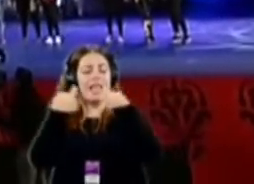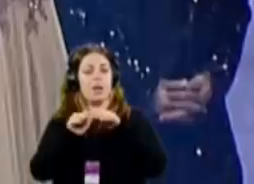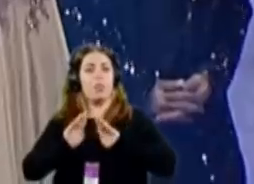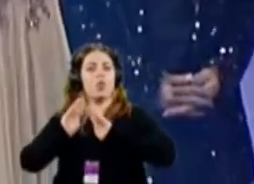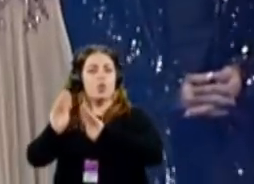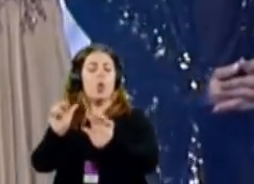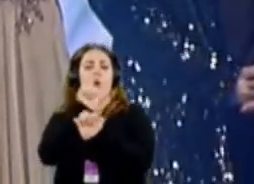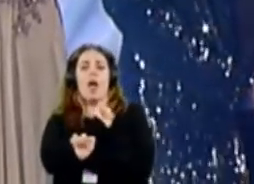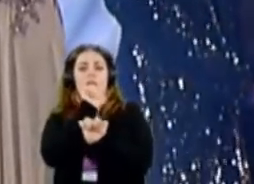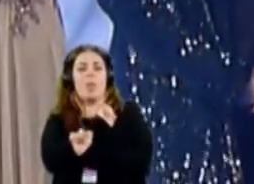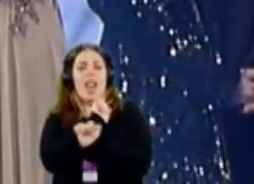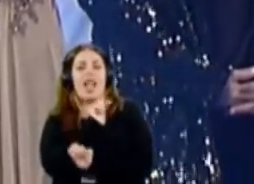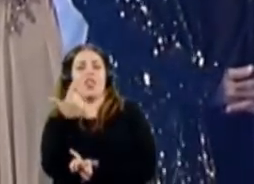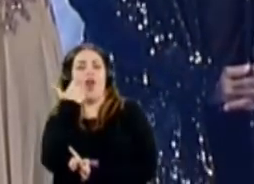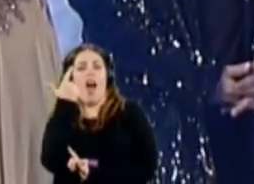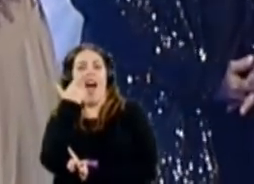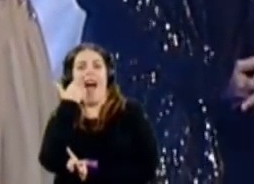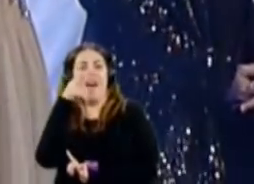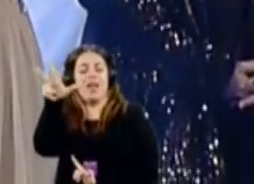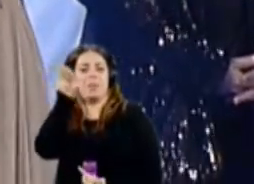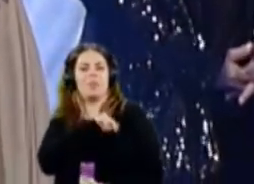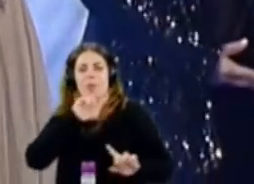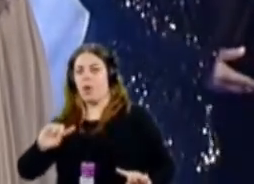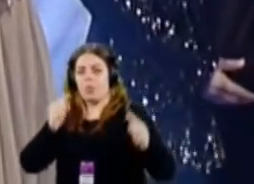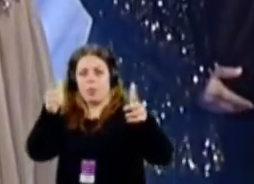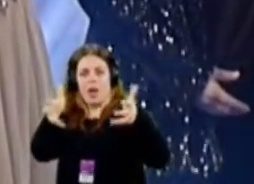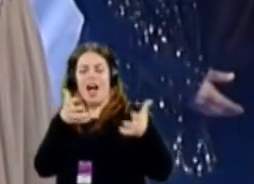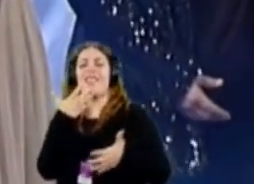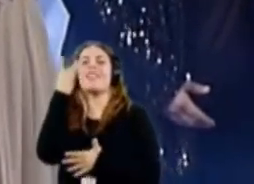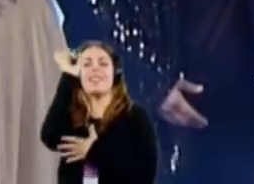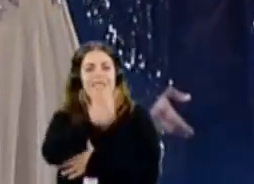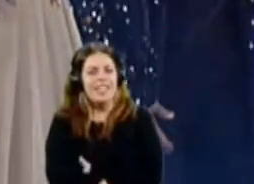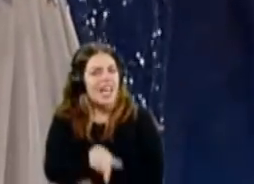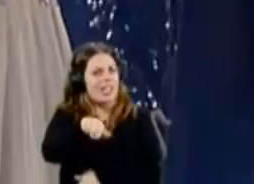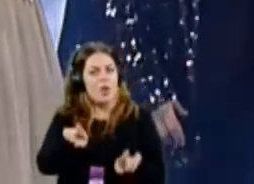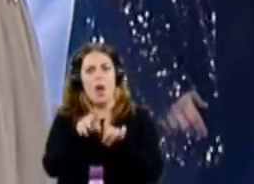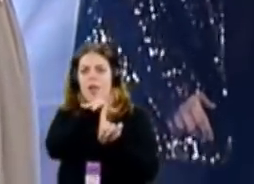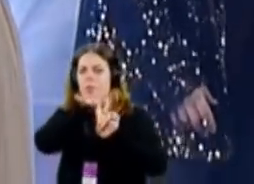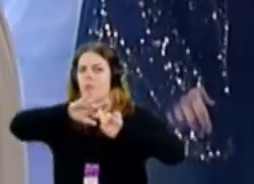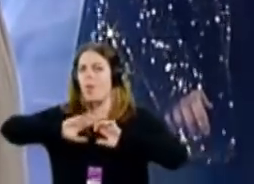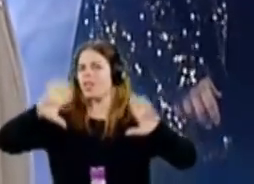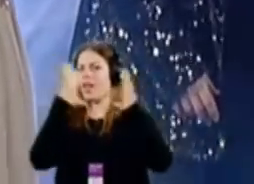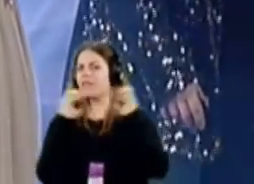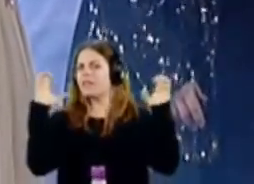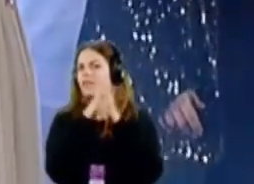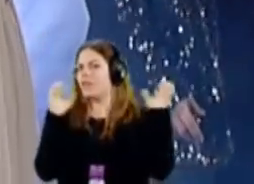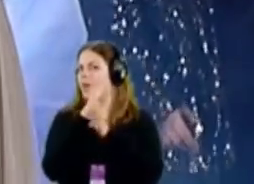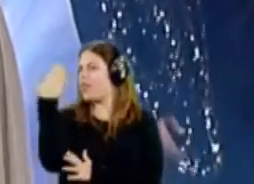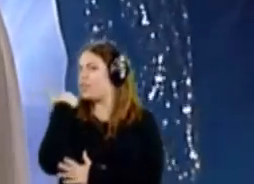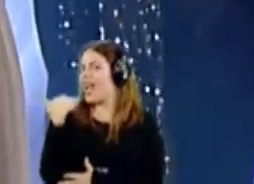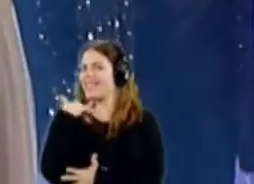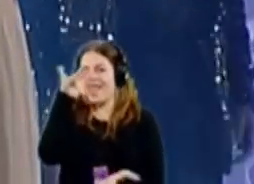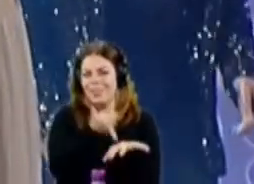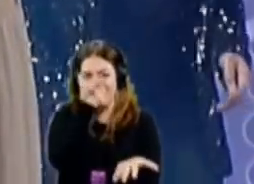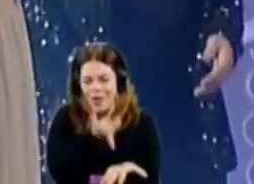a ver quién se hace con el primer premio. Ese momento más esperado de la noche, qué alegría, qué alboroto, que lo tenemos ya. Ya está aquí.